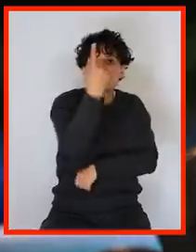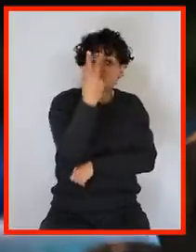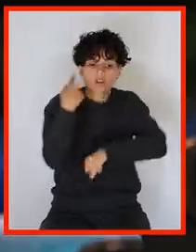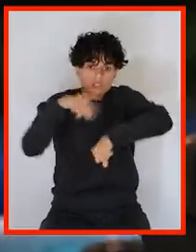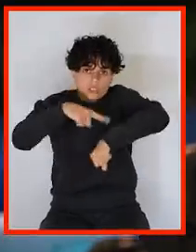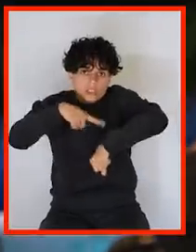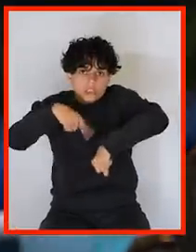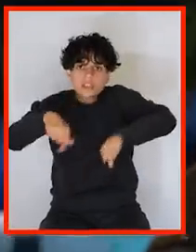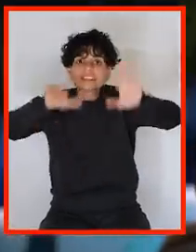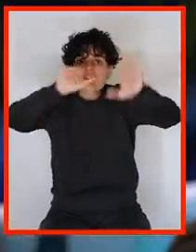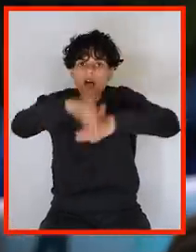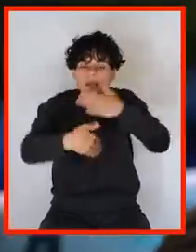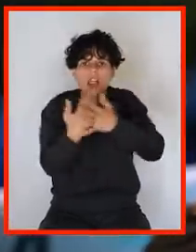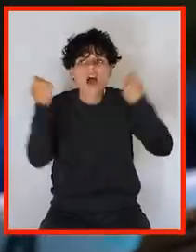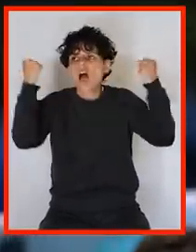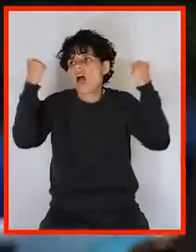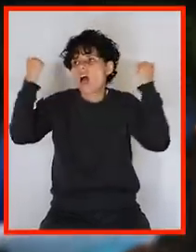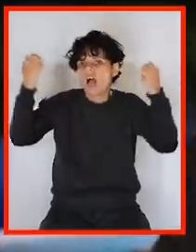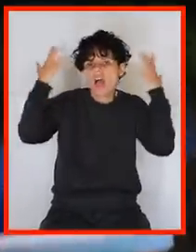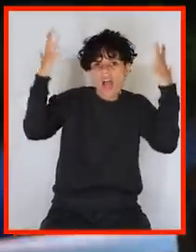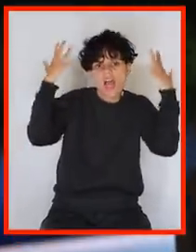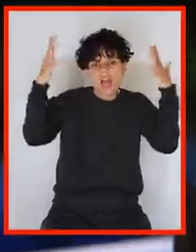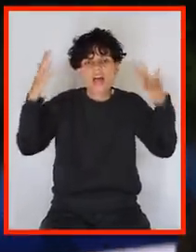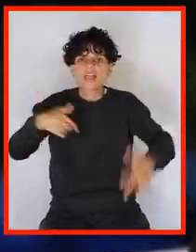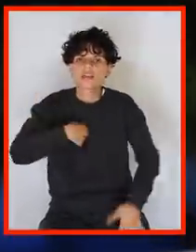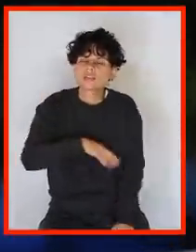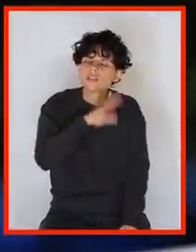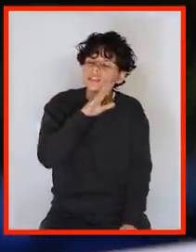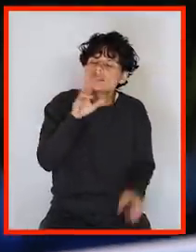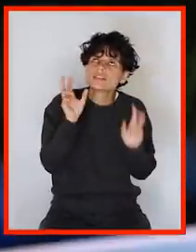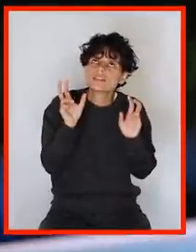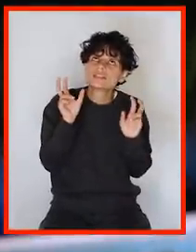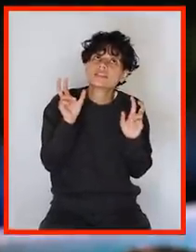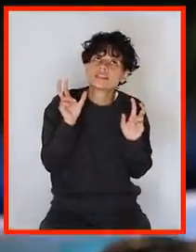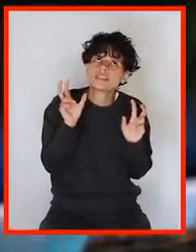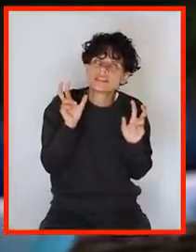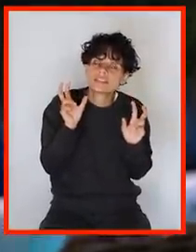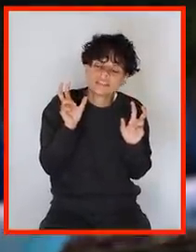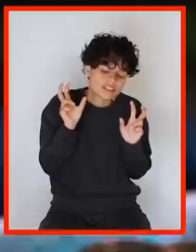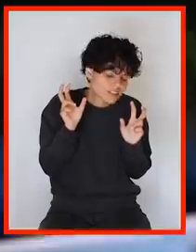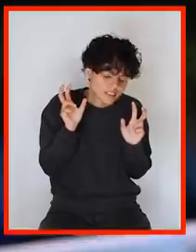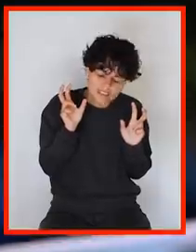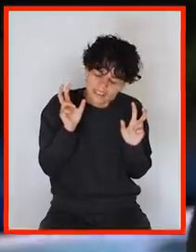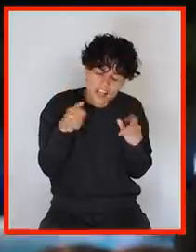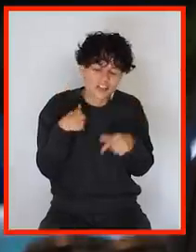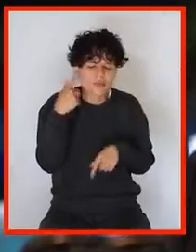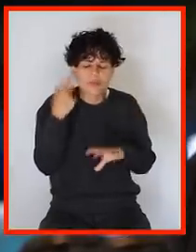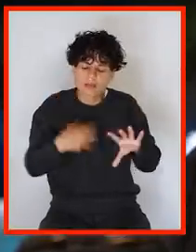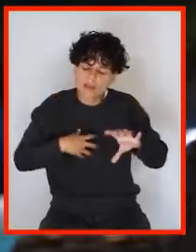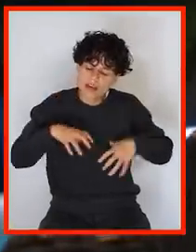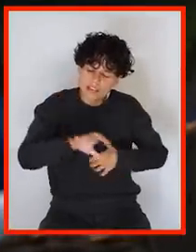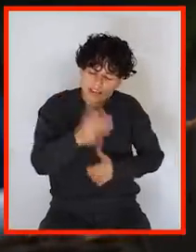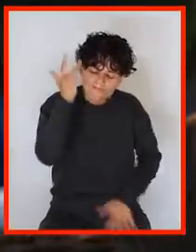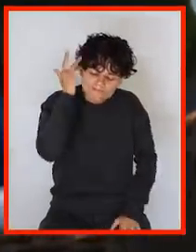Una, dos, tres, cuatro, cinco, seis de la mañana. Y yo tratando de dormir ahí, mon. Ya decía, puta, trataba